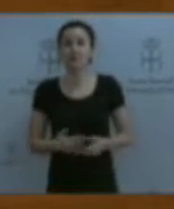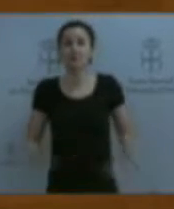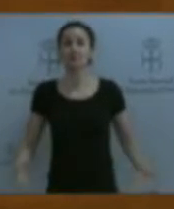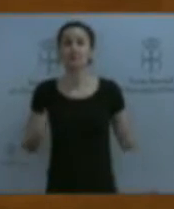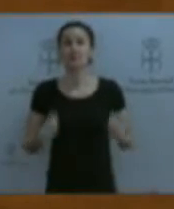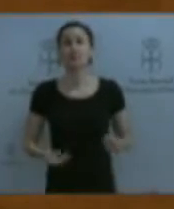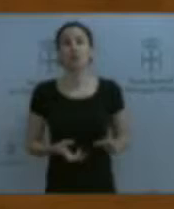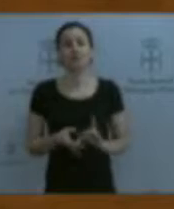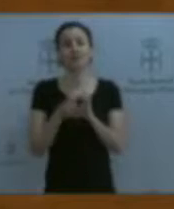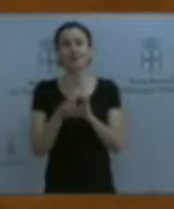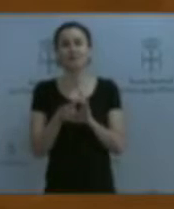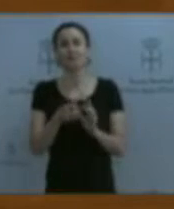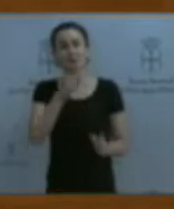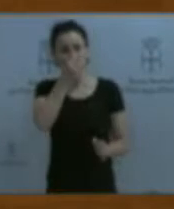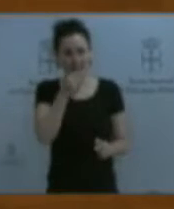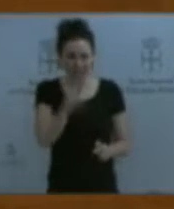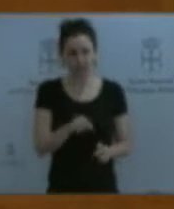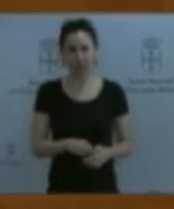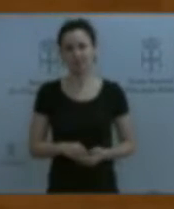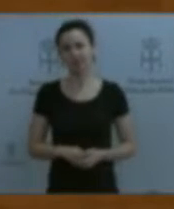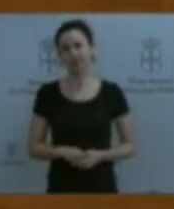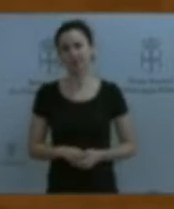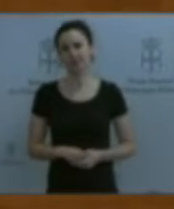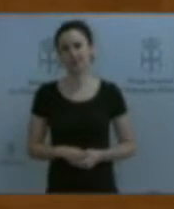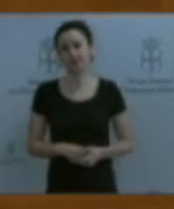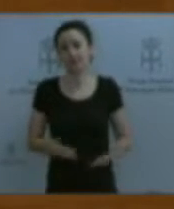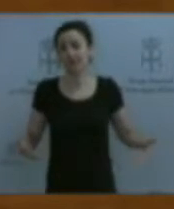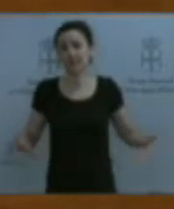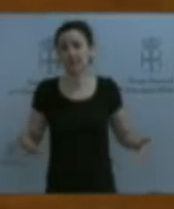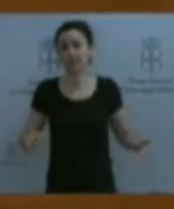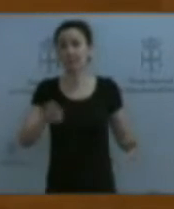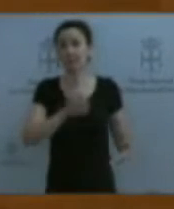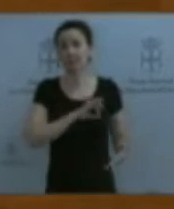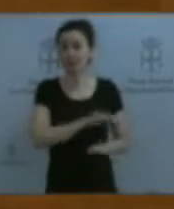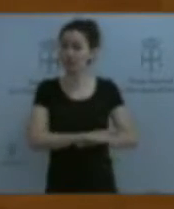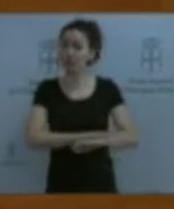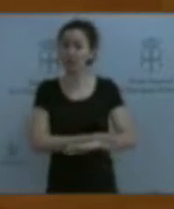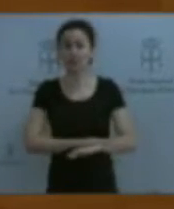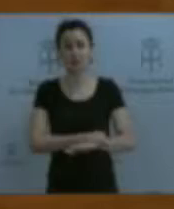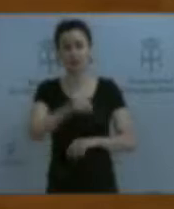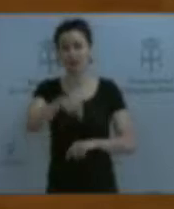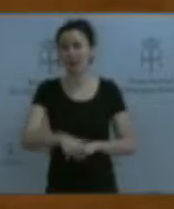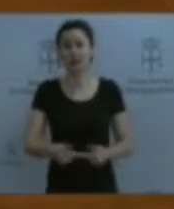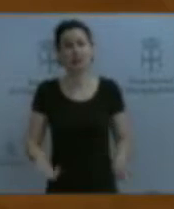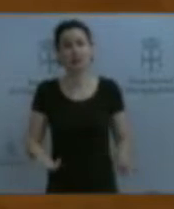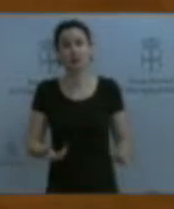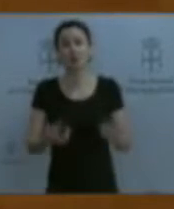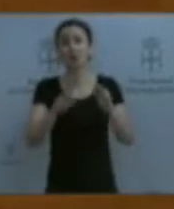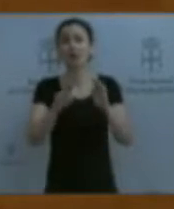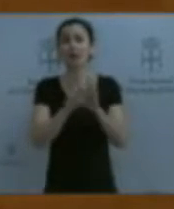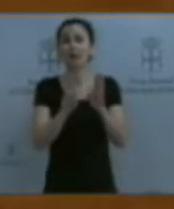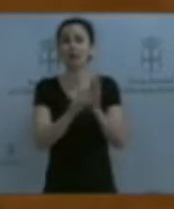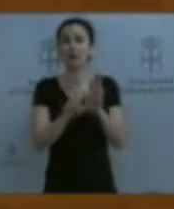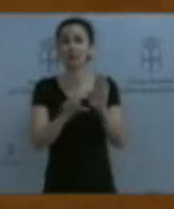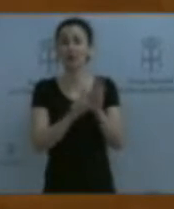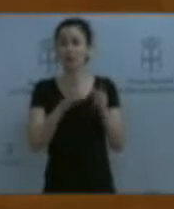aliados, señorías del Grupo Parlamentario Socialista Asturiano, señorías y señores del Gobierno asturiano. Aquí no utilizan el decreto ley porque no pueden.